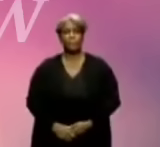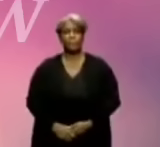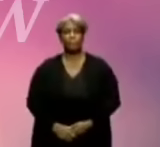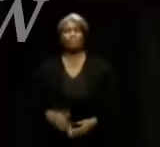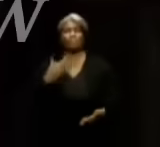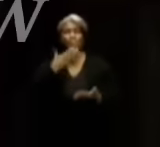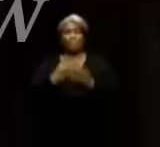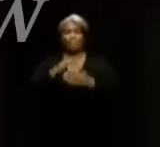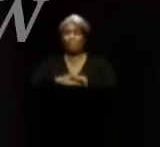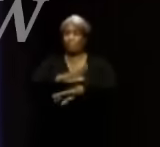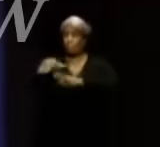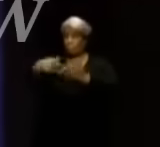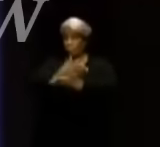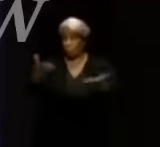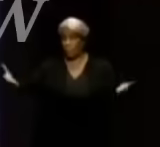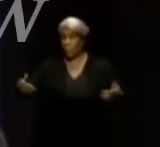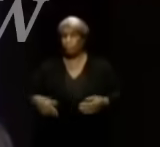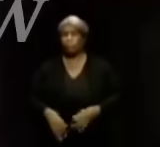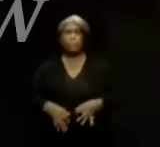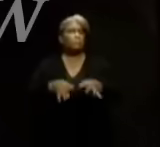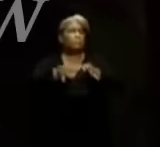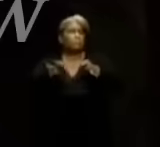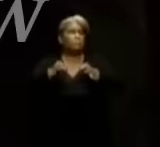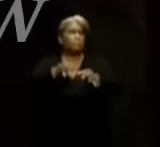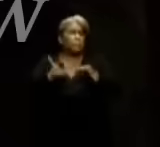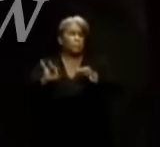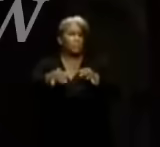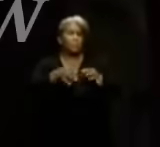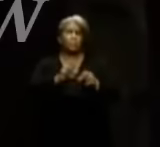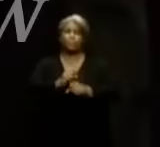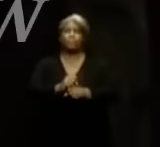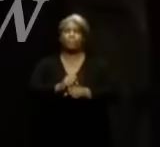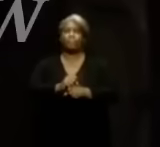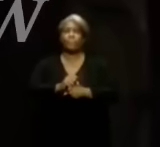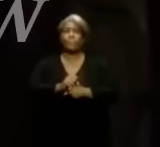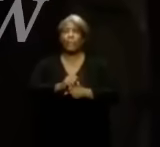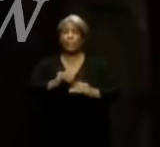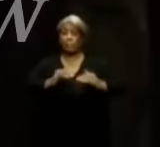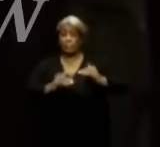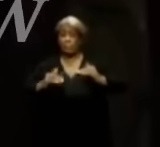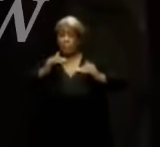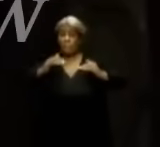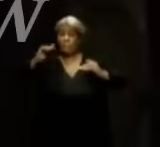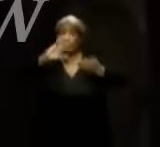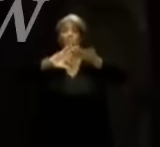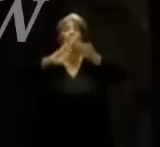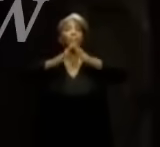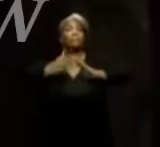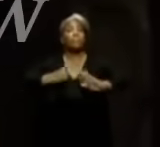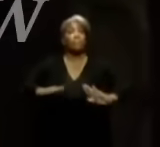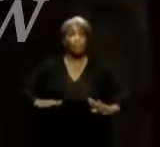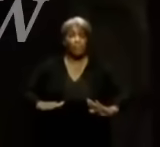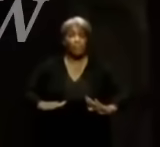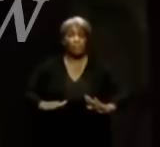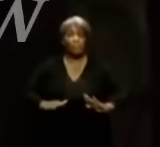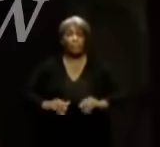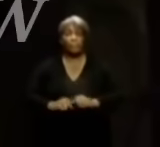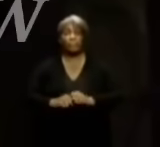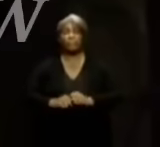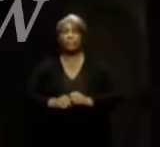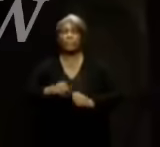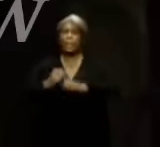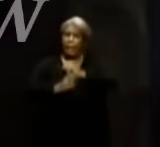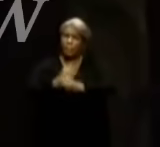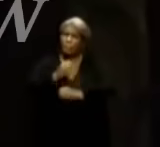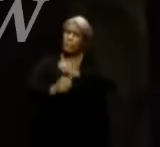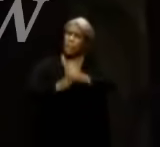Muy buenas tardes a todos. Simplemente aclarar que en el índice de paz que todos los años se produce,